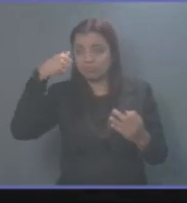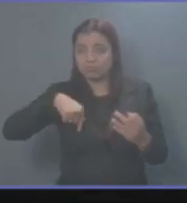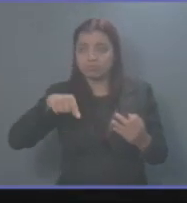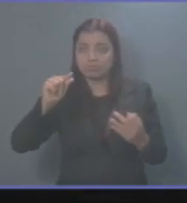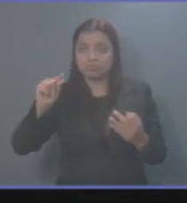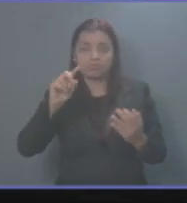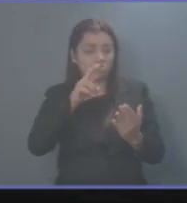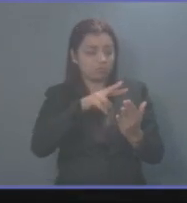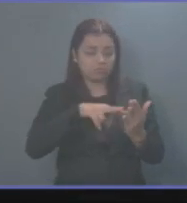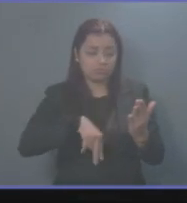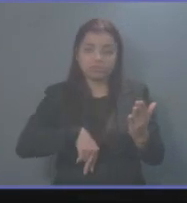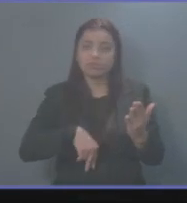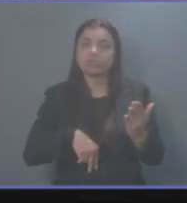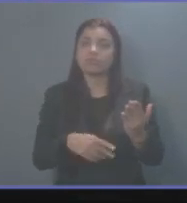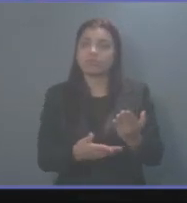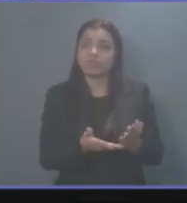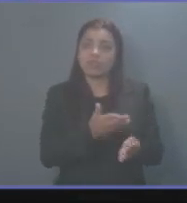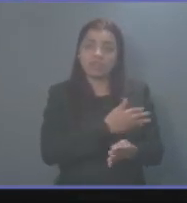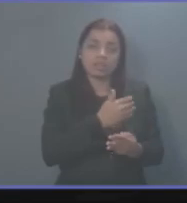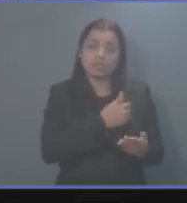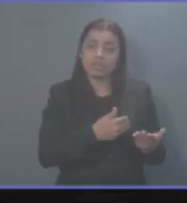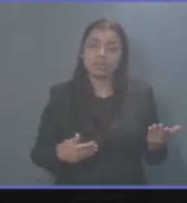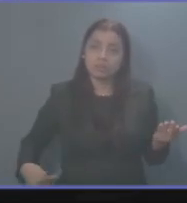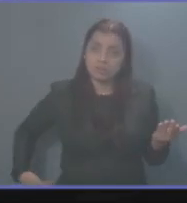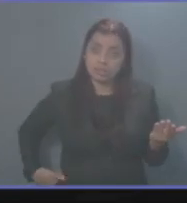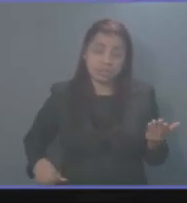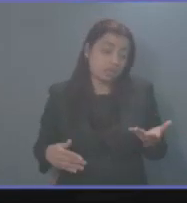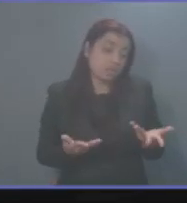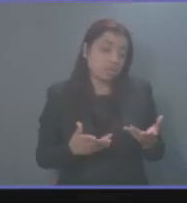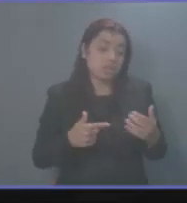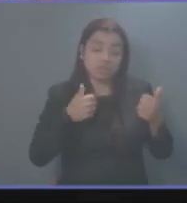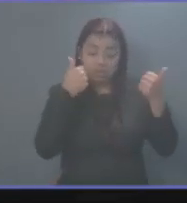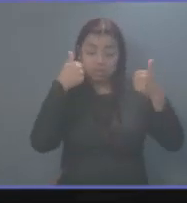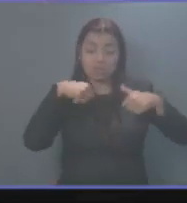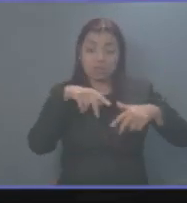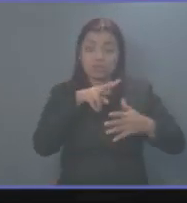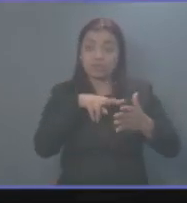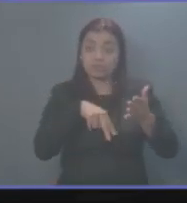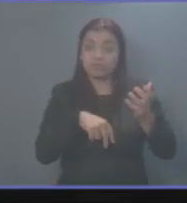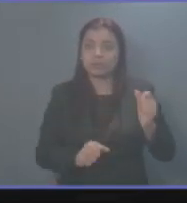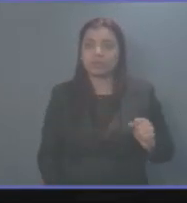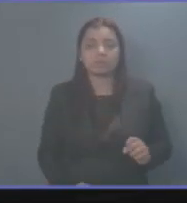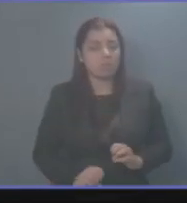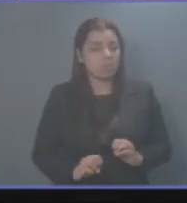autorización de no lectura anteriormente, señor presidente, por lo tanto no le daré lectura.